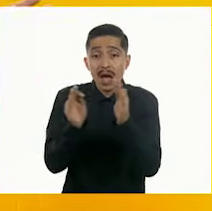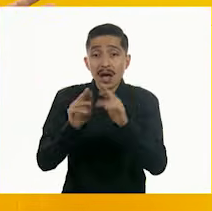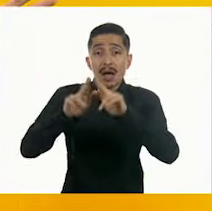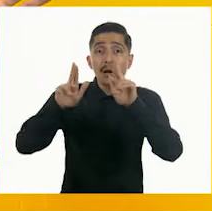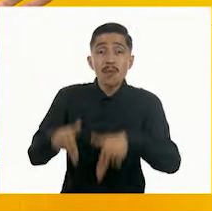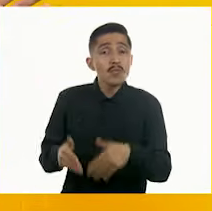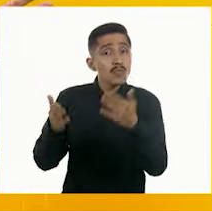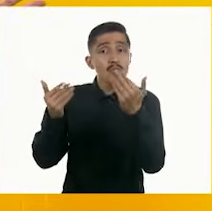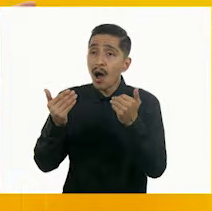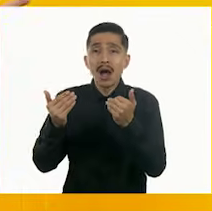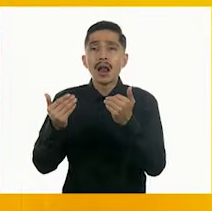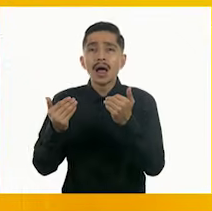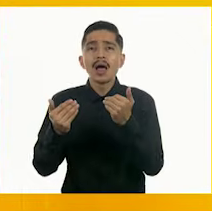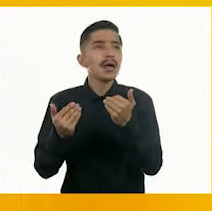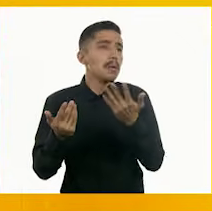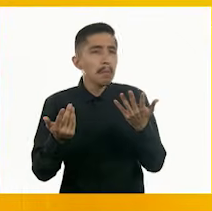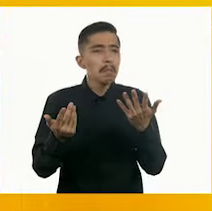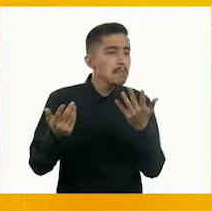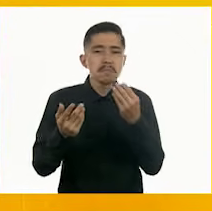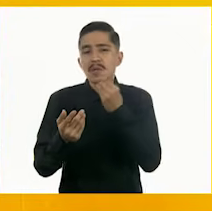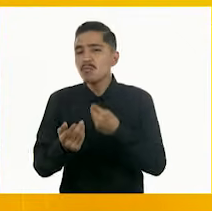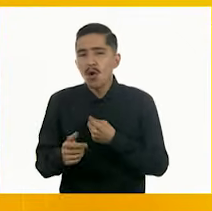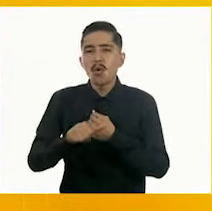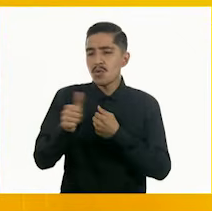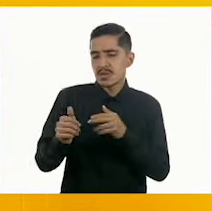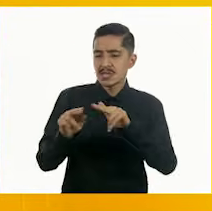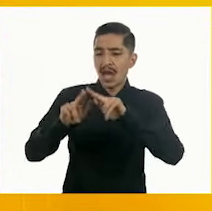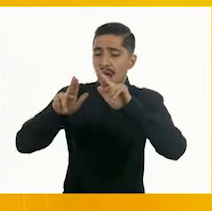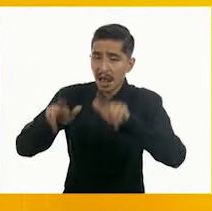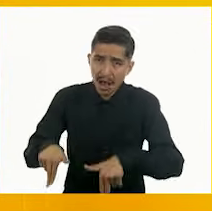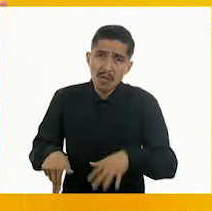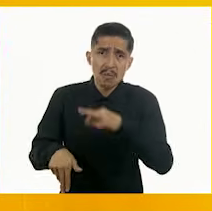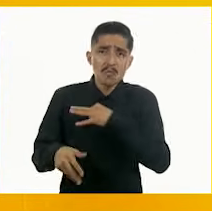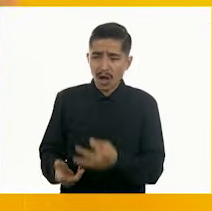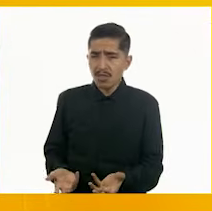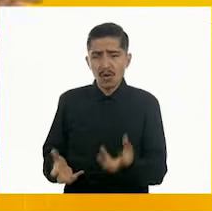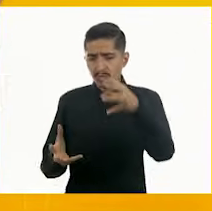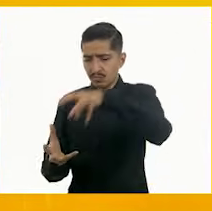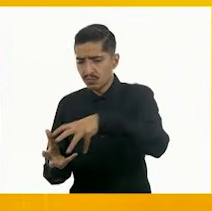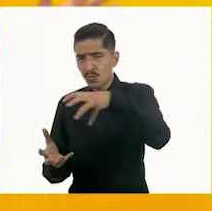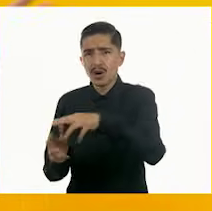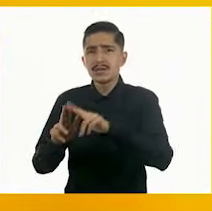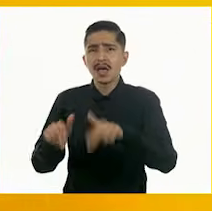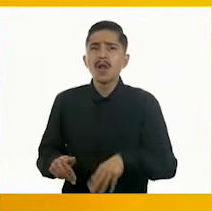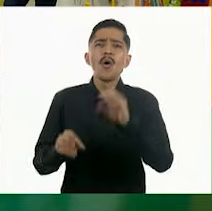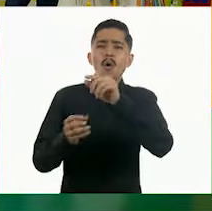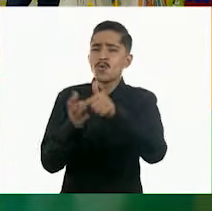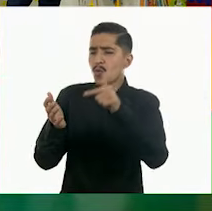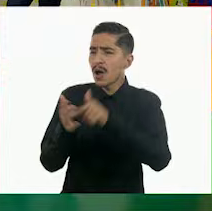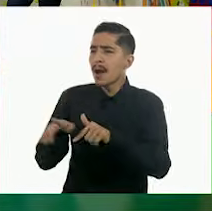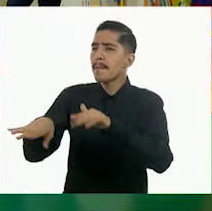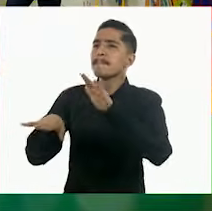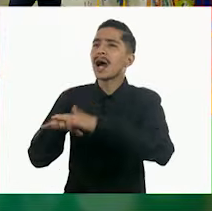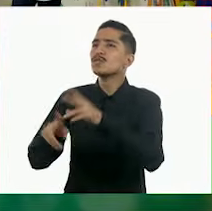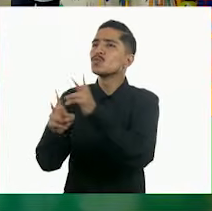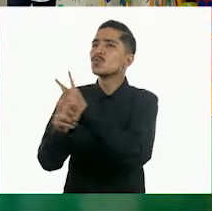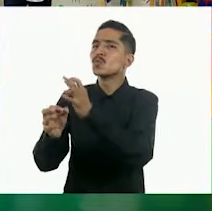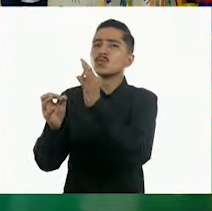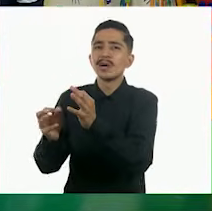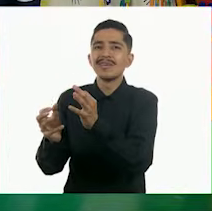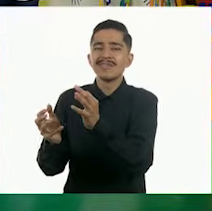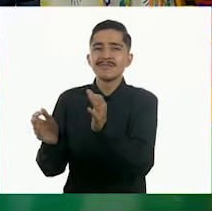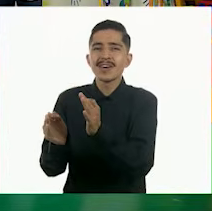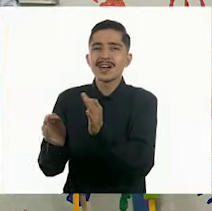más fresca que tengan. Y si pueden con hielo, pues también sería prudente. Pero si no, el área más fresca cuando menos. Así es. Y también